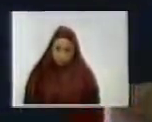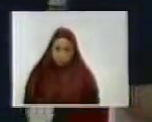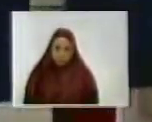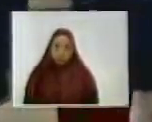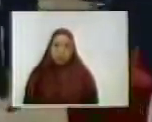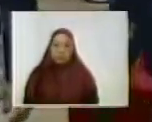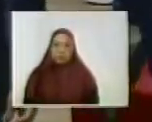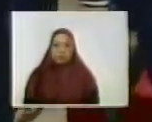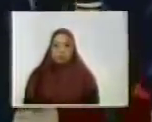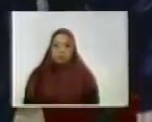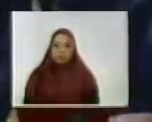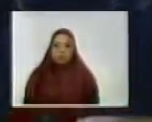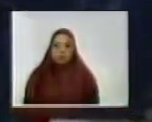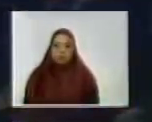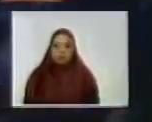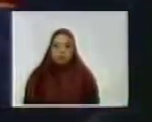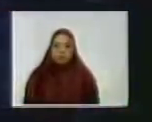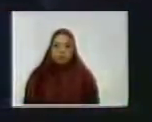defensor del pueblo.